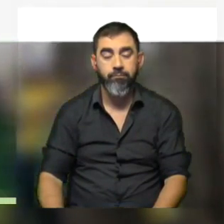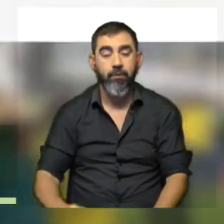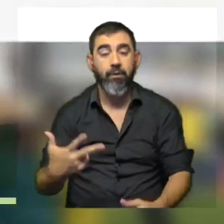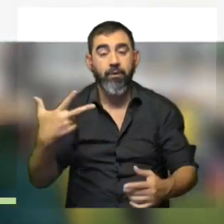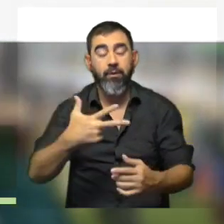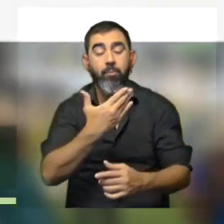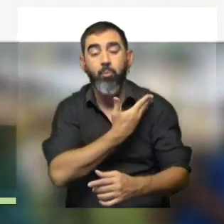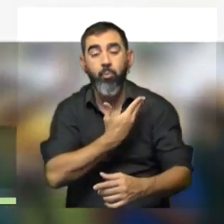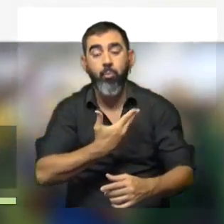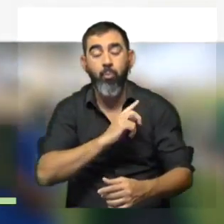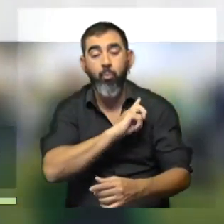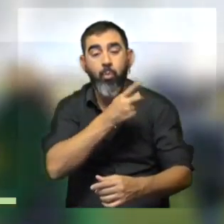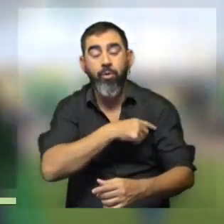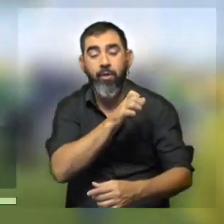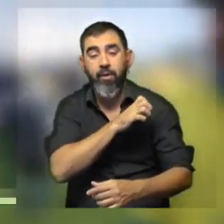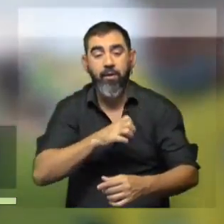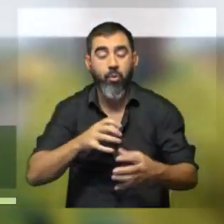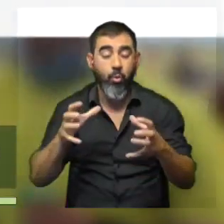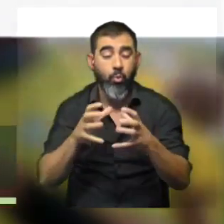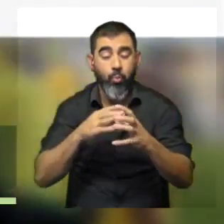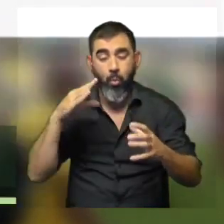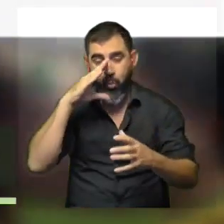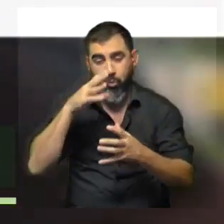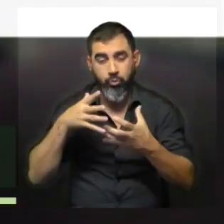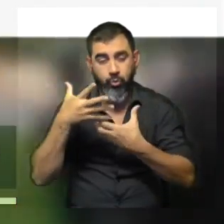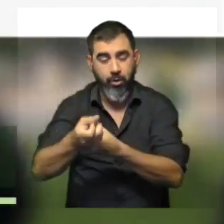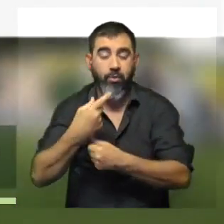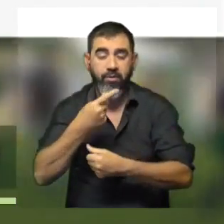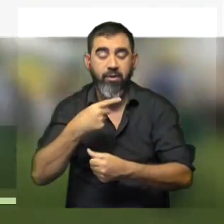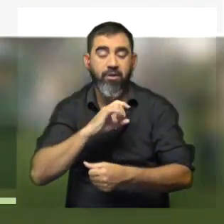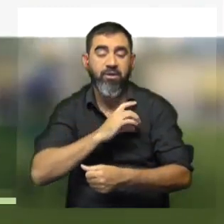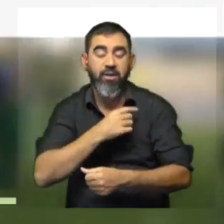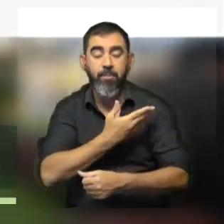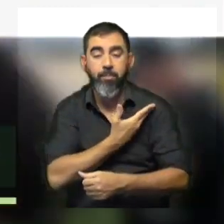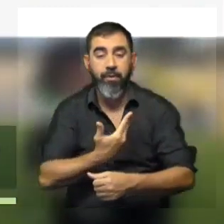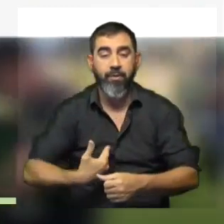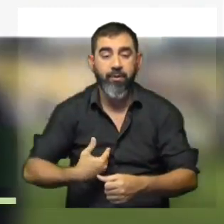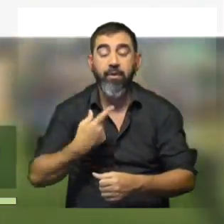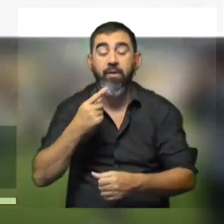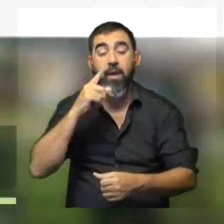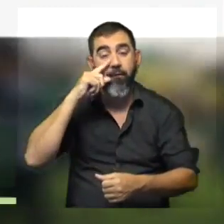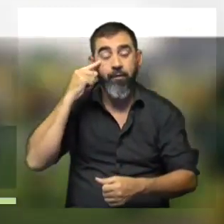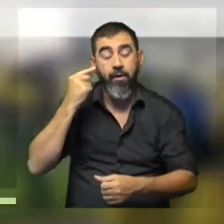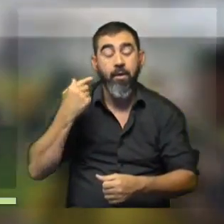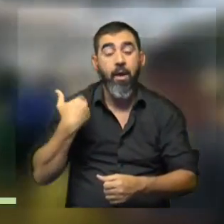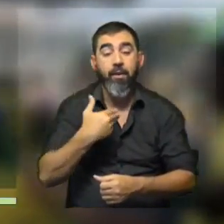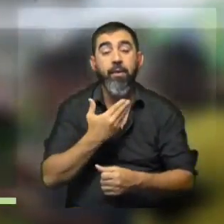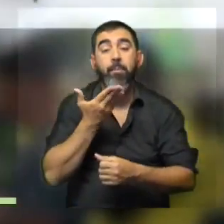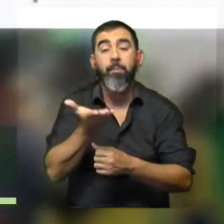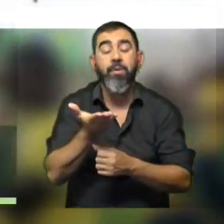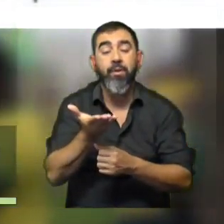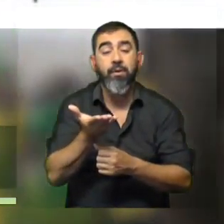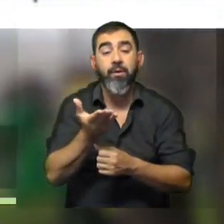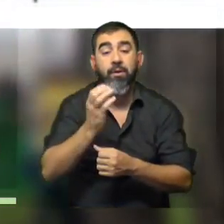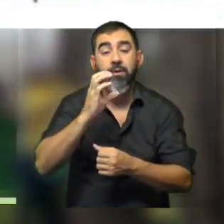tres poderes del Estado brasileño por bolsonaristas bien y ahí vemos a Alberto Fernández que dice que el presidente argentino pidió como presidente de la